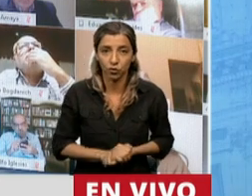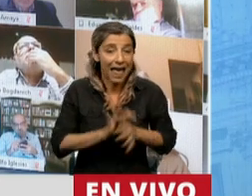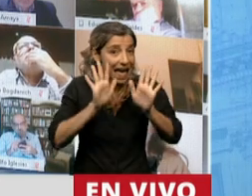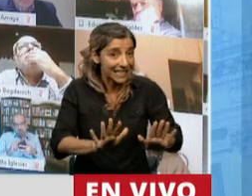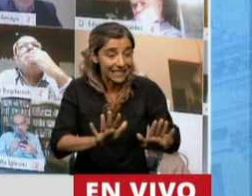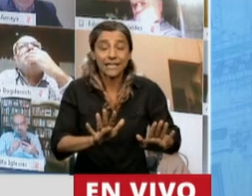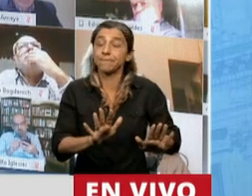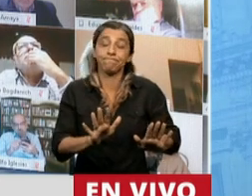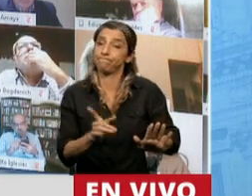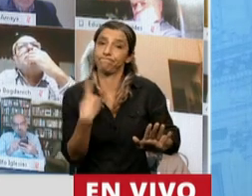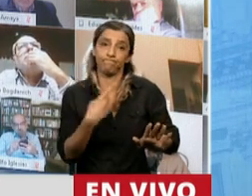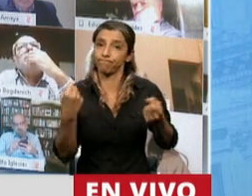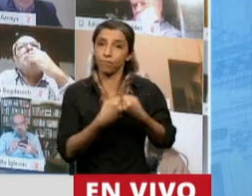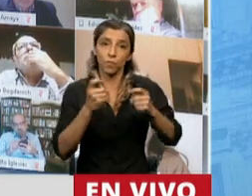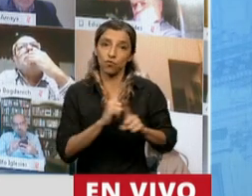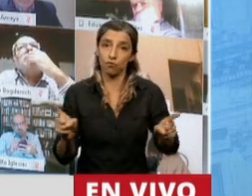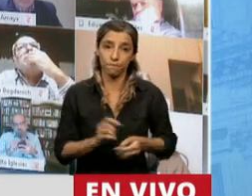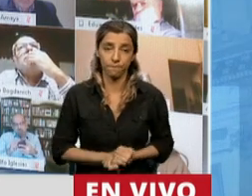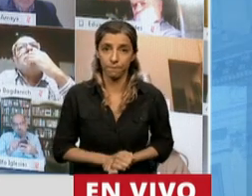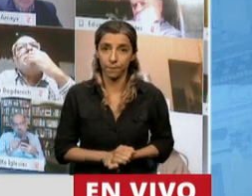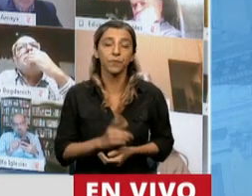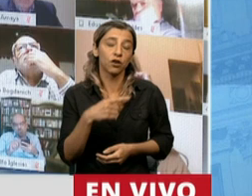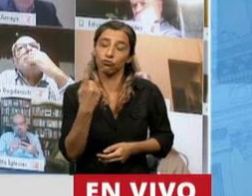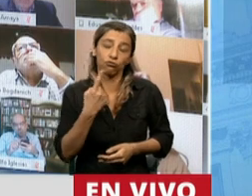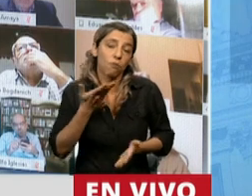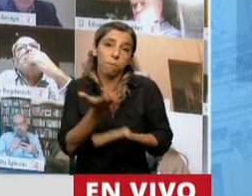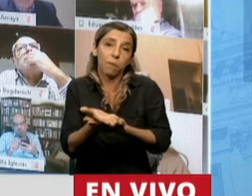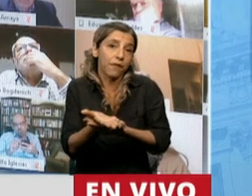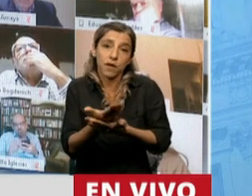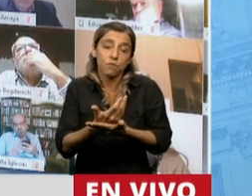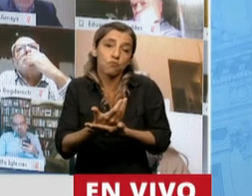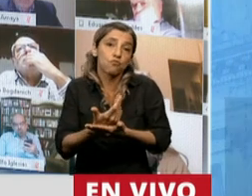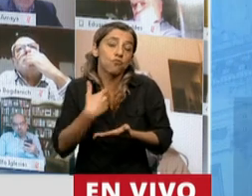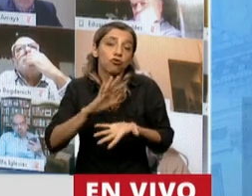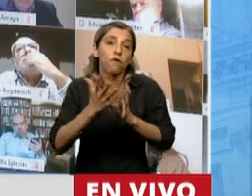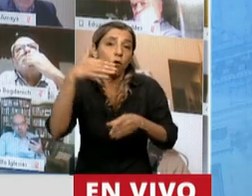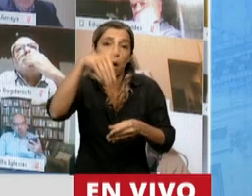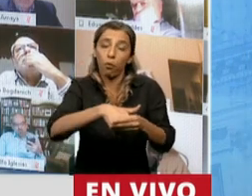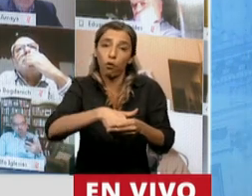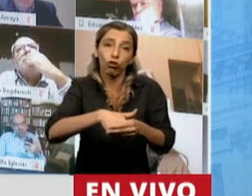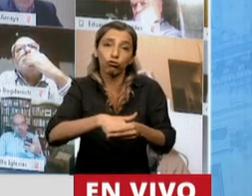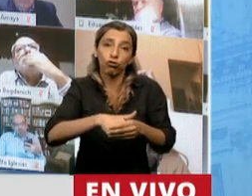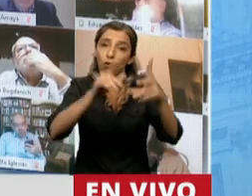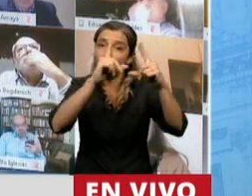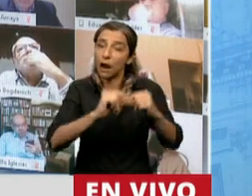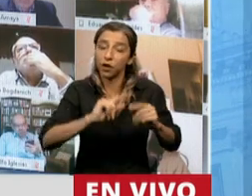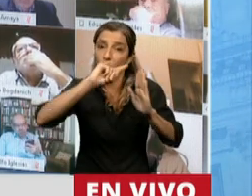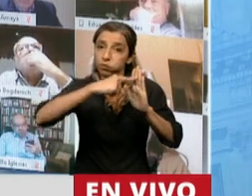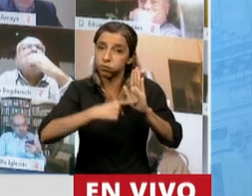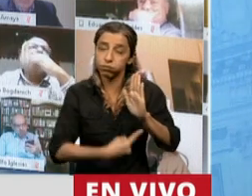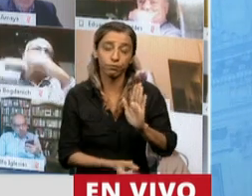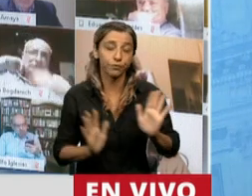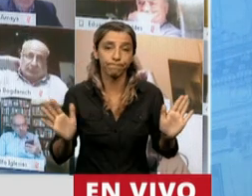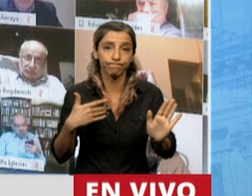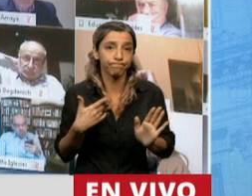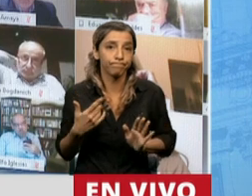está nosotros no estamos de acuerdo y pedimos la votación nominal en ese artículo si es que el oficialismo insiste con